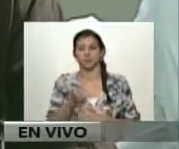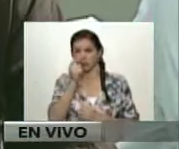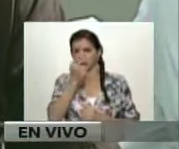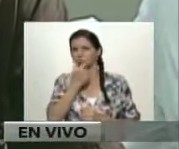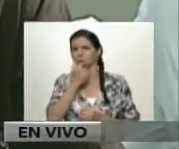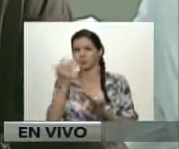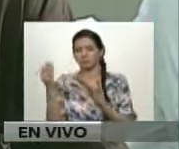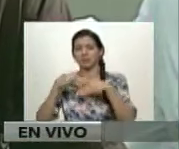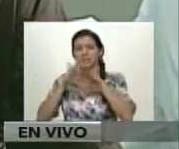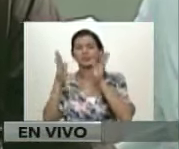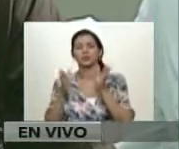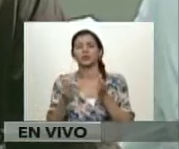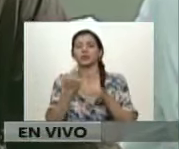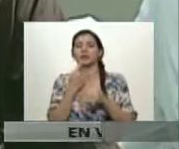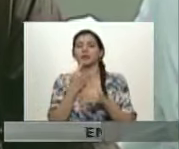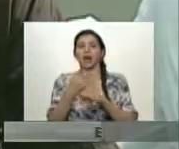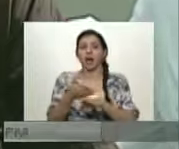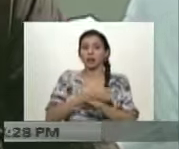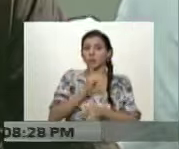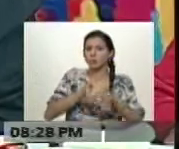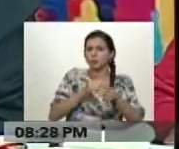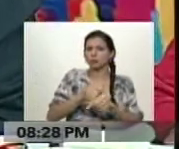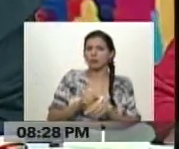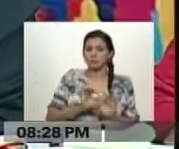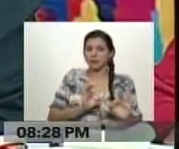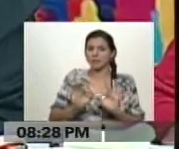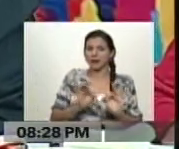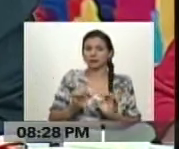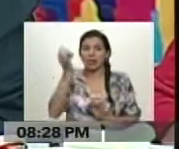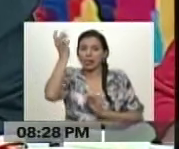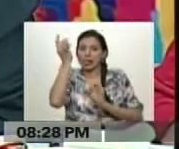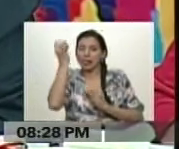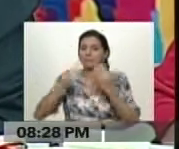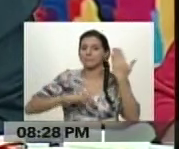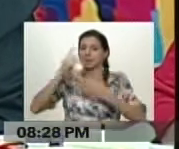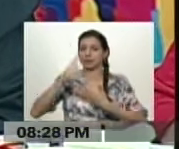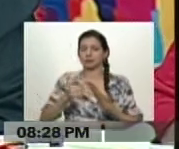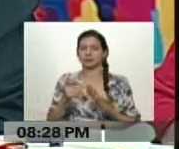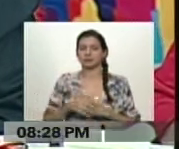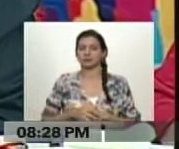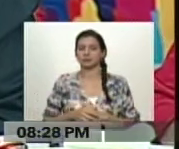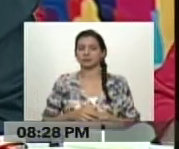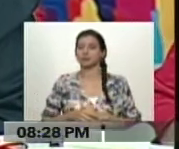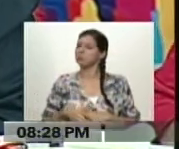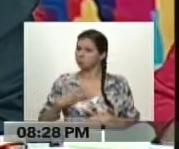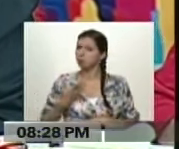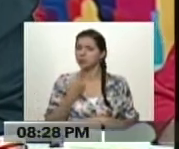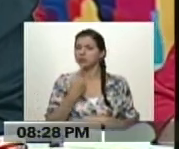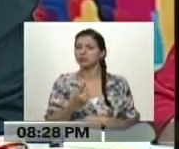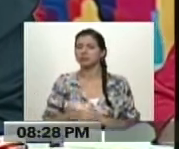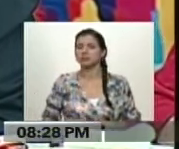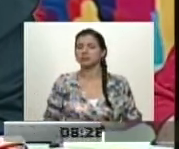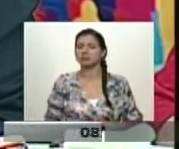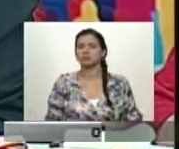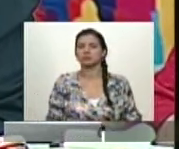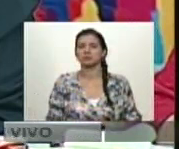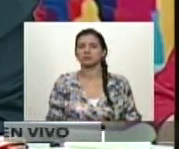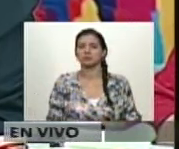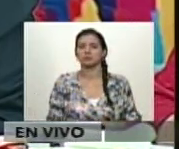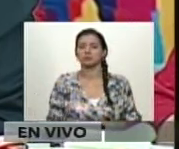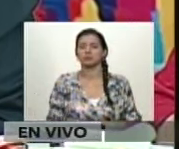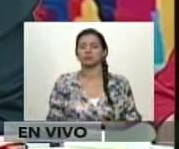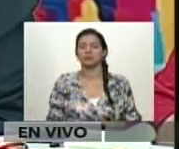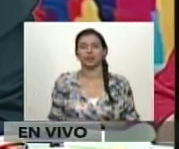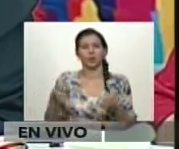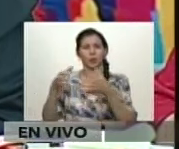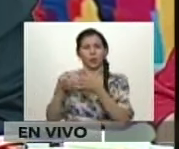Ellos han venido improvisando una agenda. Pudiéramos decir que que ese